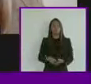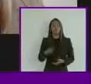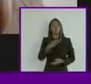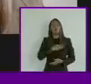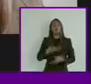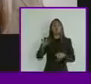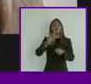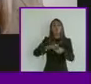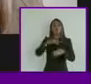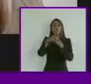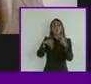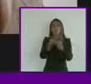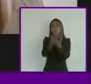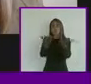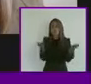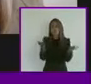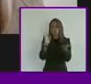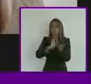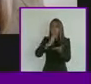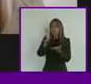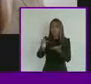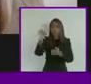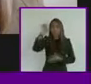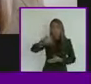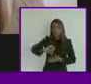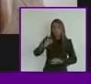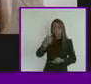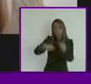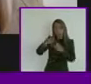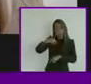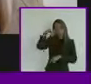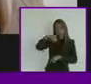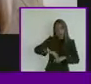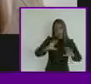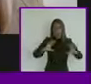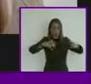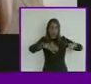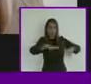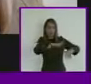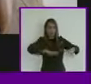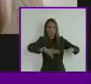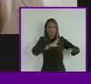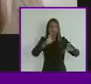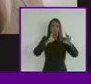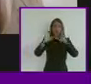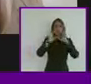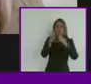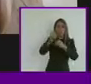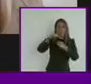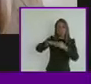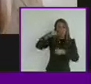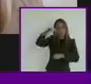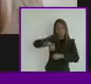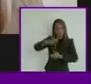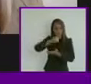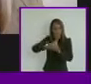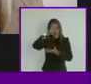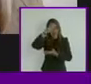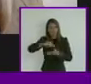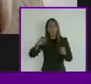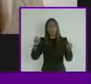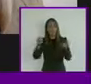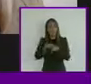días a todas y a todos. Gracias de antemano por estar aquí, Pau, representando al área de comunicación social del Tribunal Electoral de la Ciudad de México, así como las